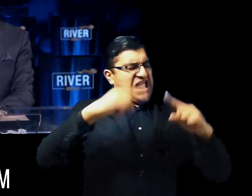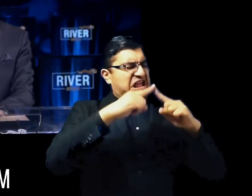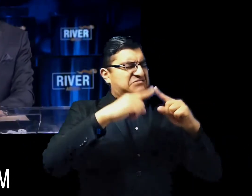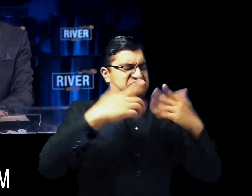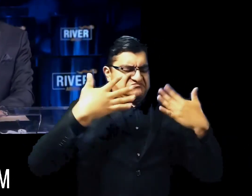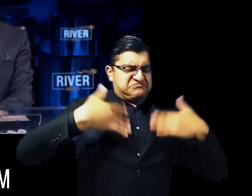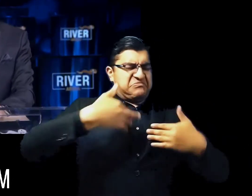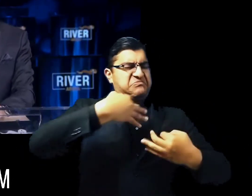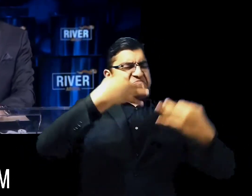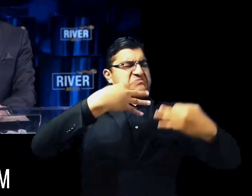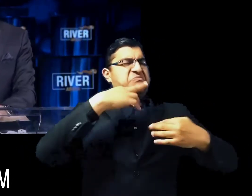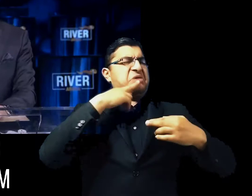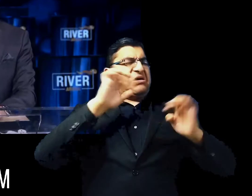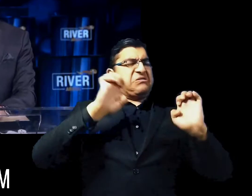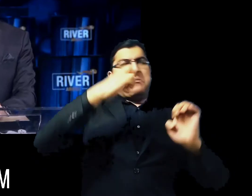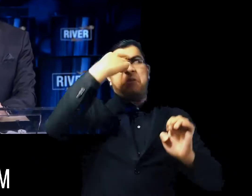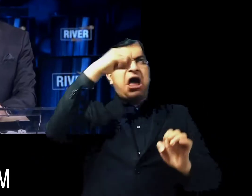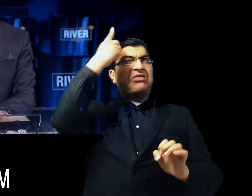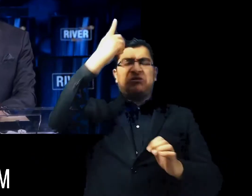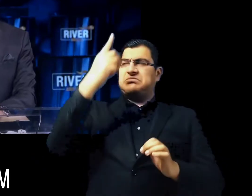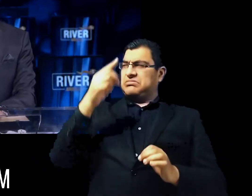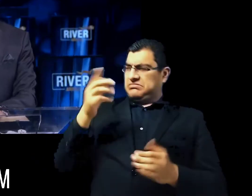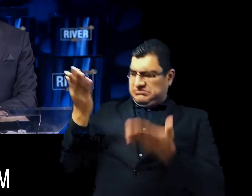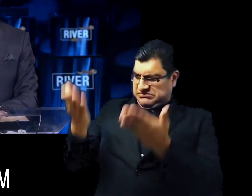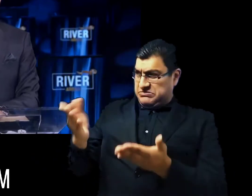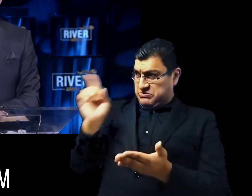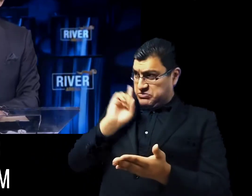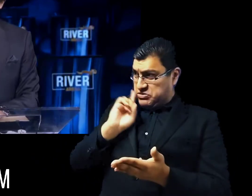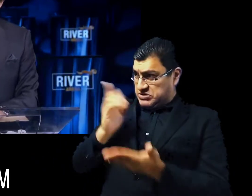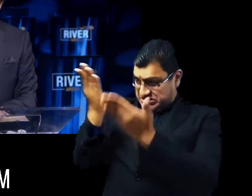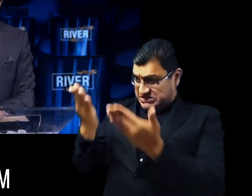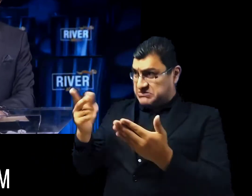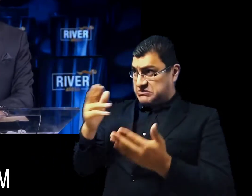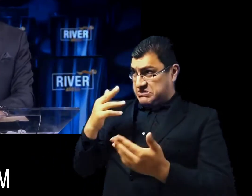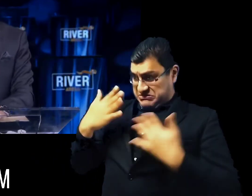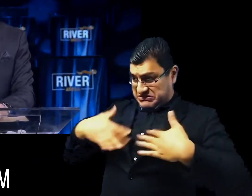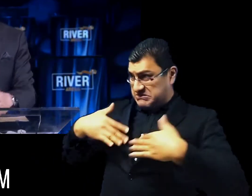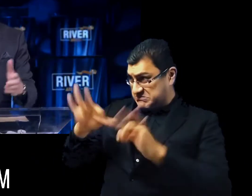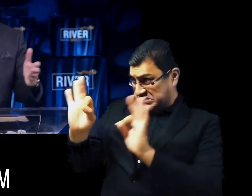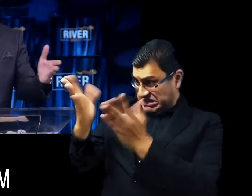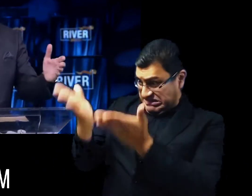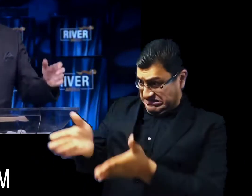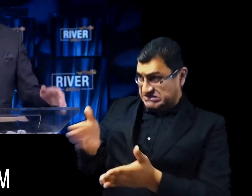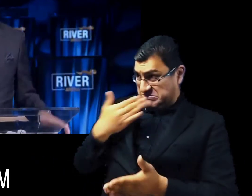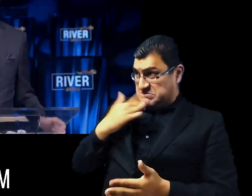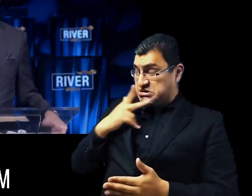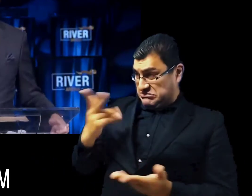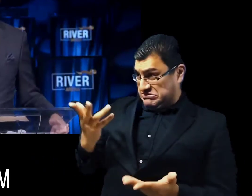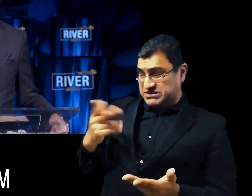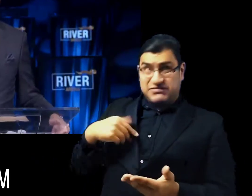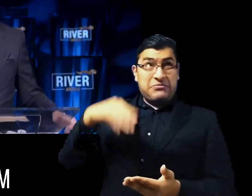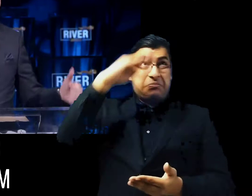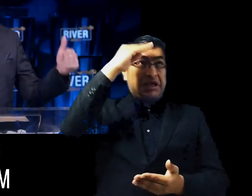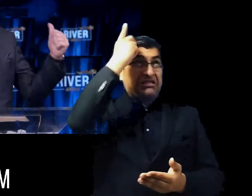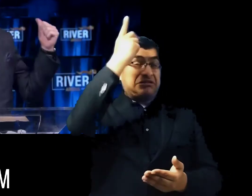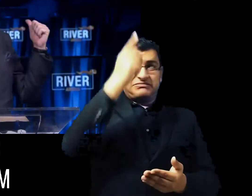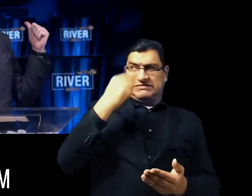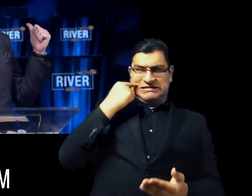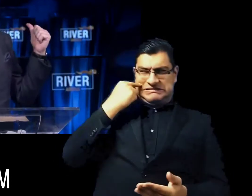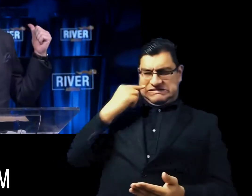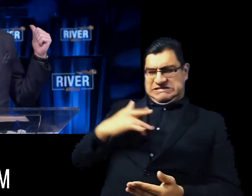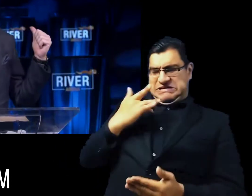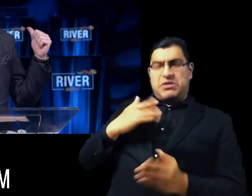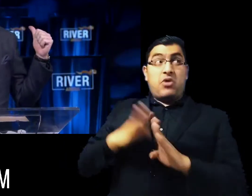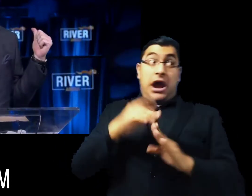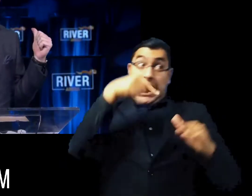fue su recibimiento. Le dijo, señora, ¿esta es su mejor ropa, señorita? No le importa lo que pueda pensar Dios, porque acá adentro